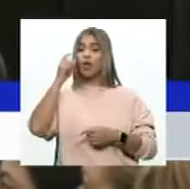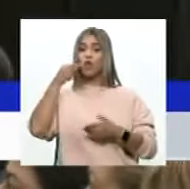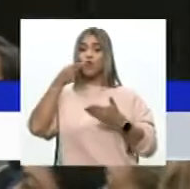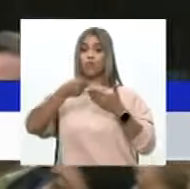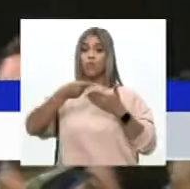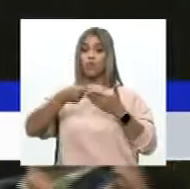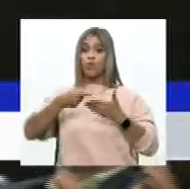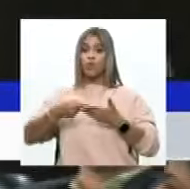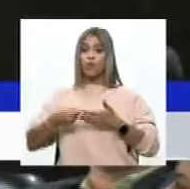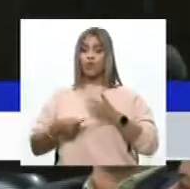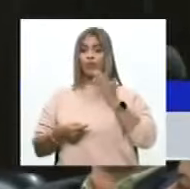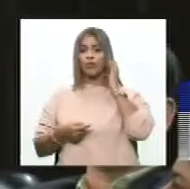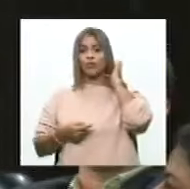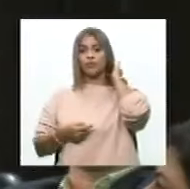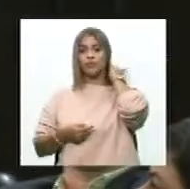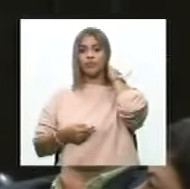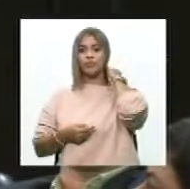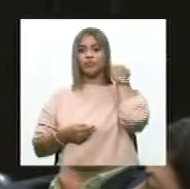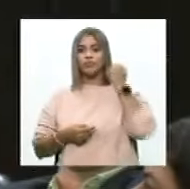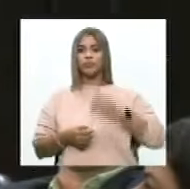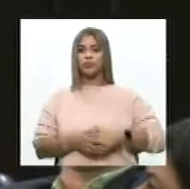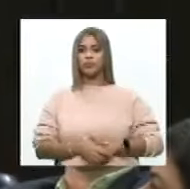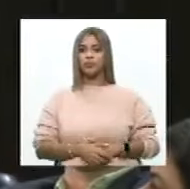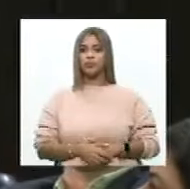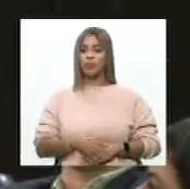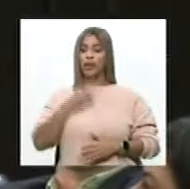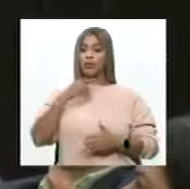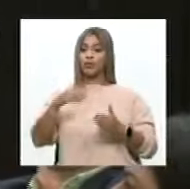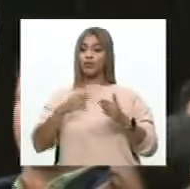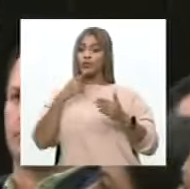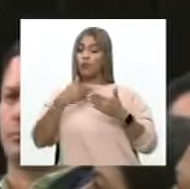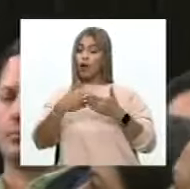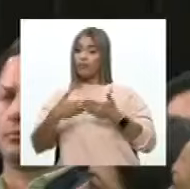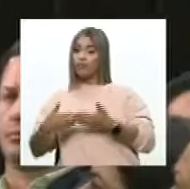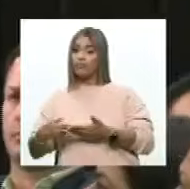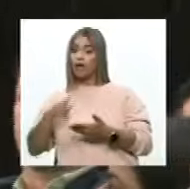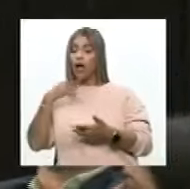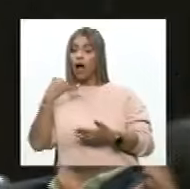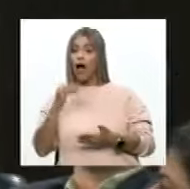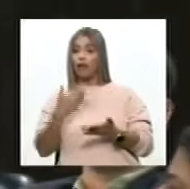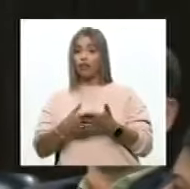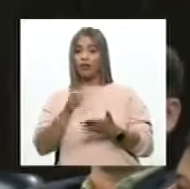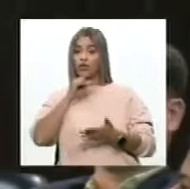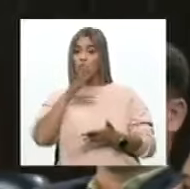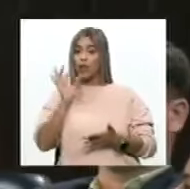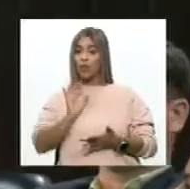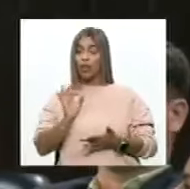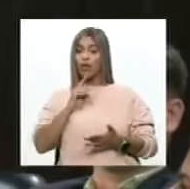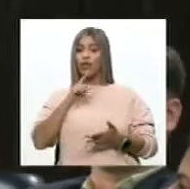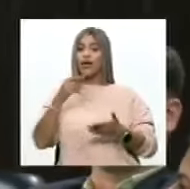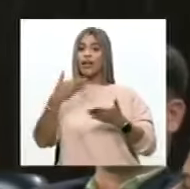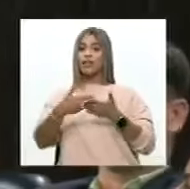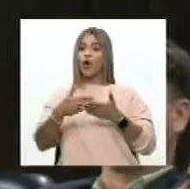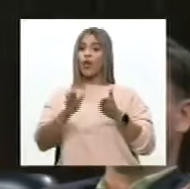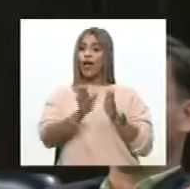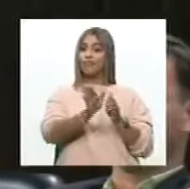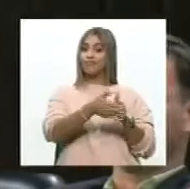nombres, pero como esto no está sustentado por otros historiadores, porque esas historias las